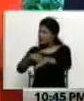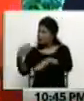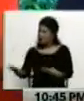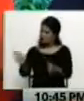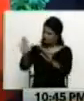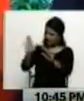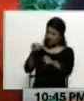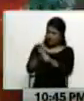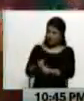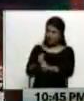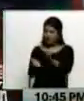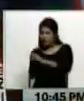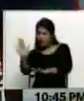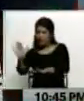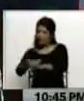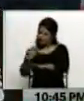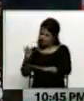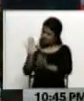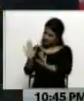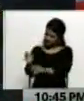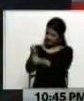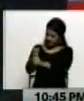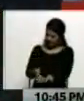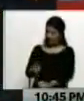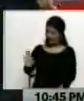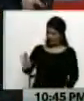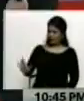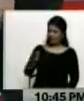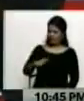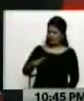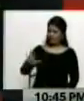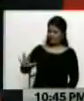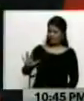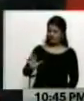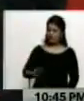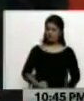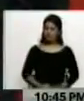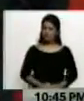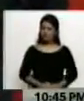Este vale vte para